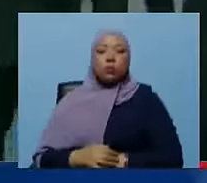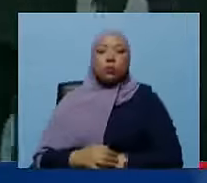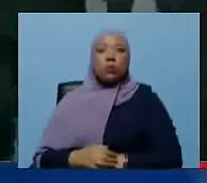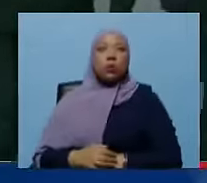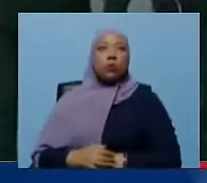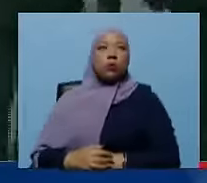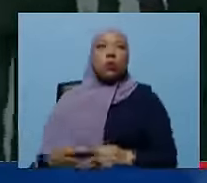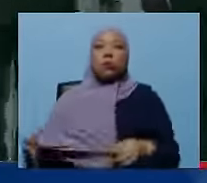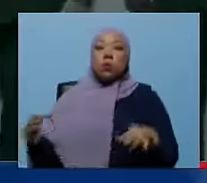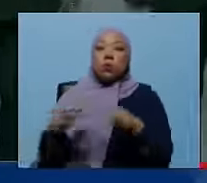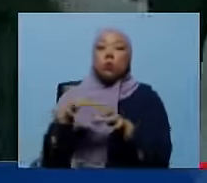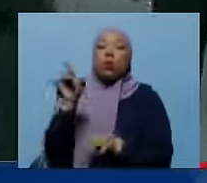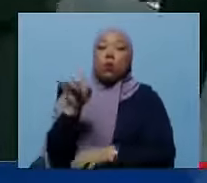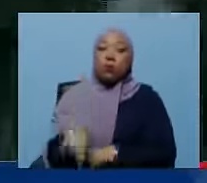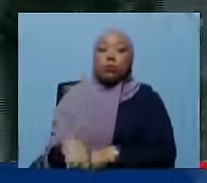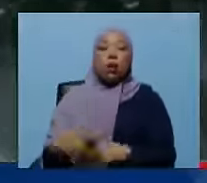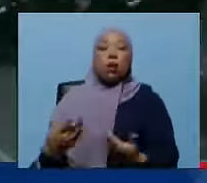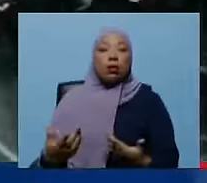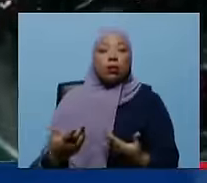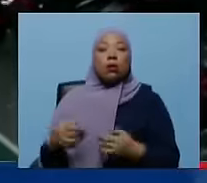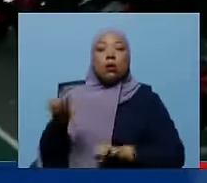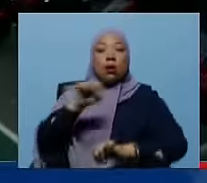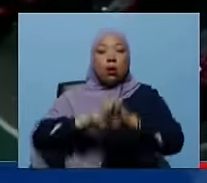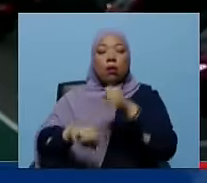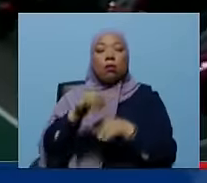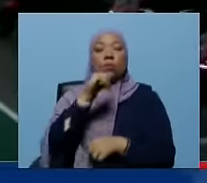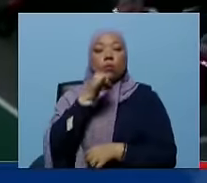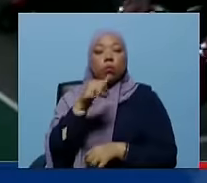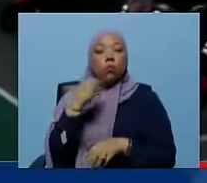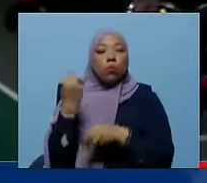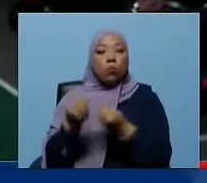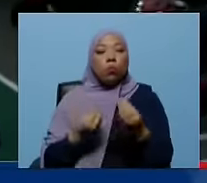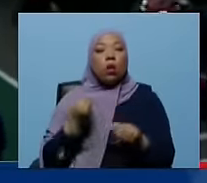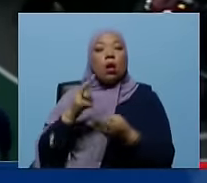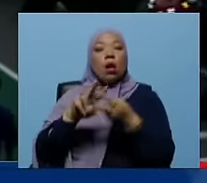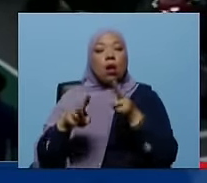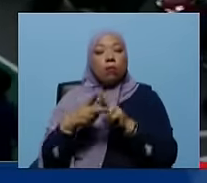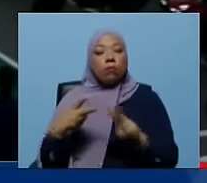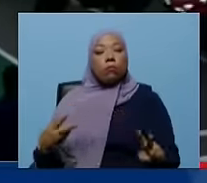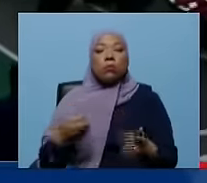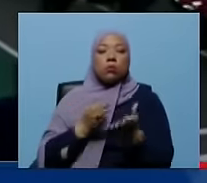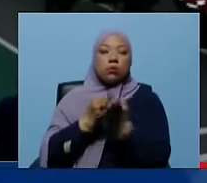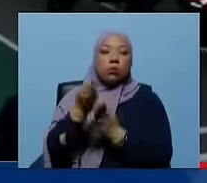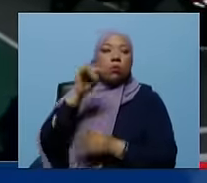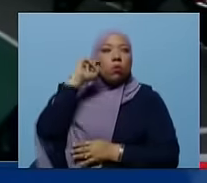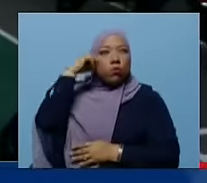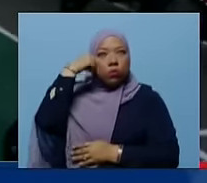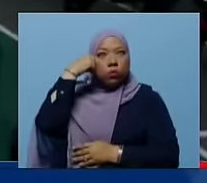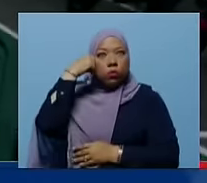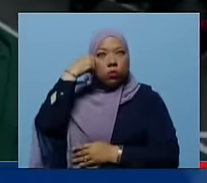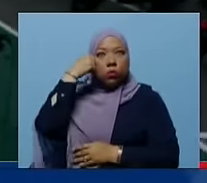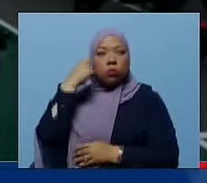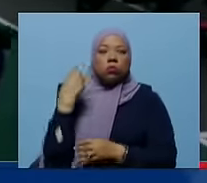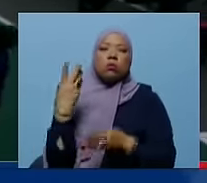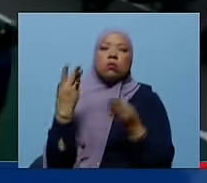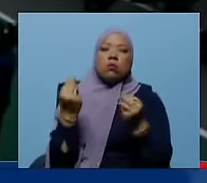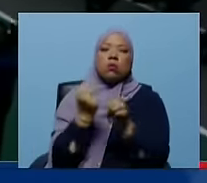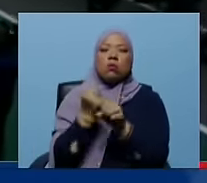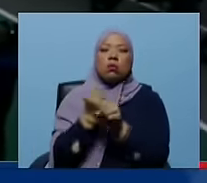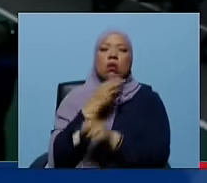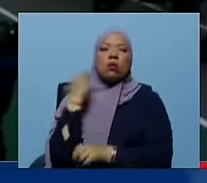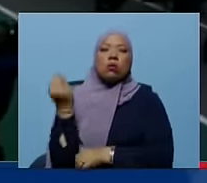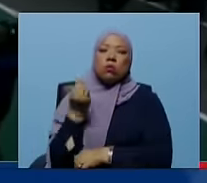aquí están los equipos también para preservar la paz. Siempre hay que recordar que estos muchachos y